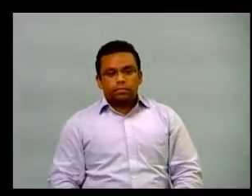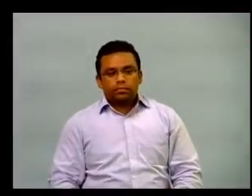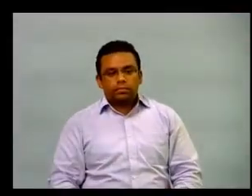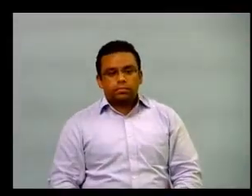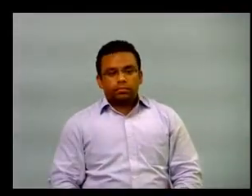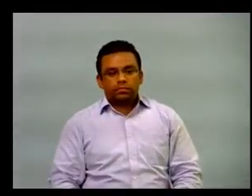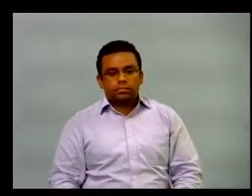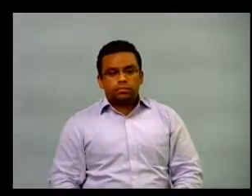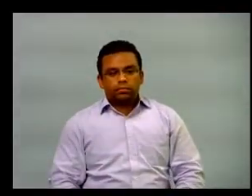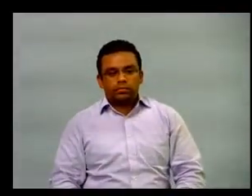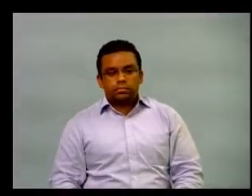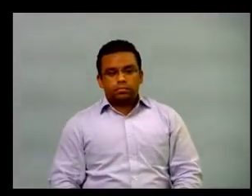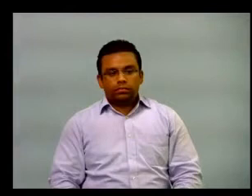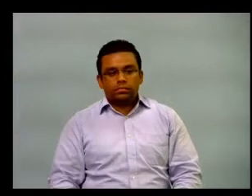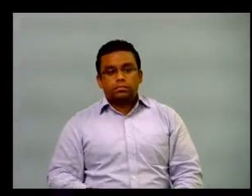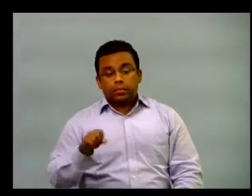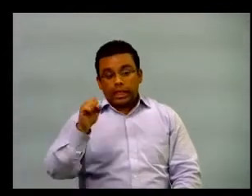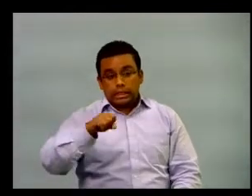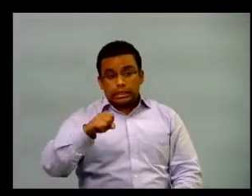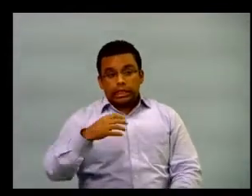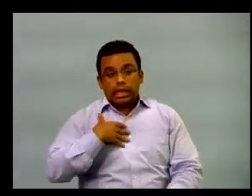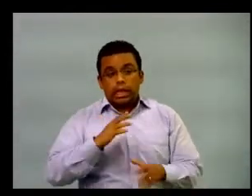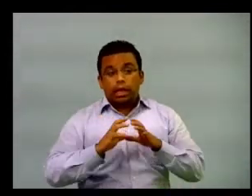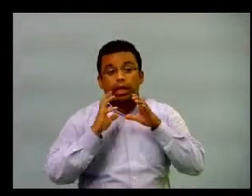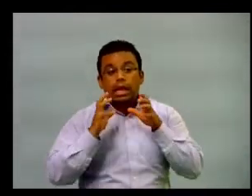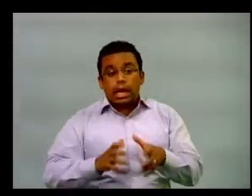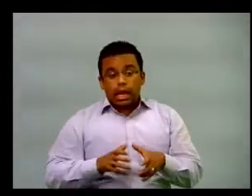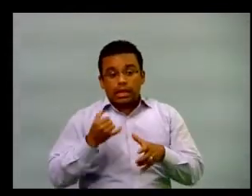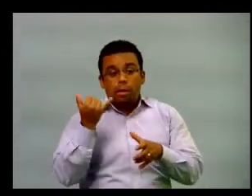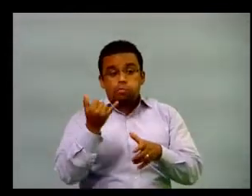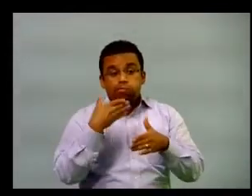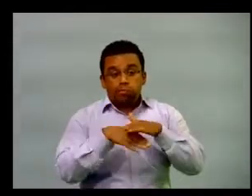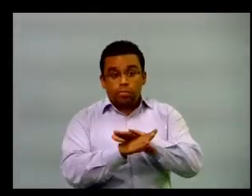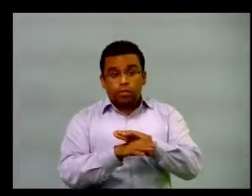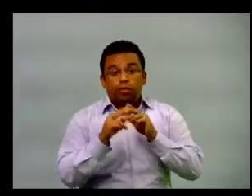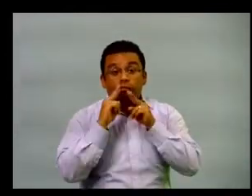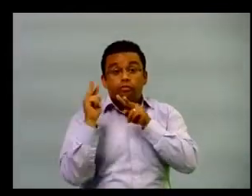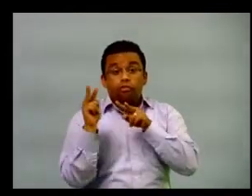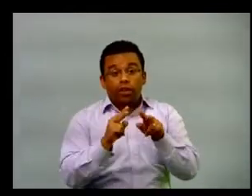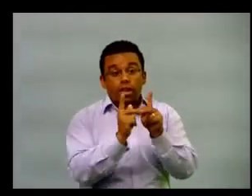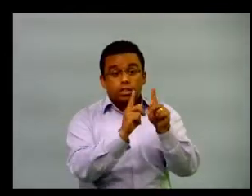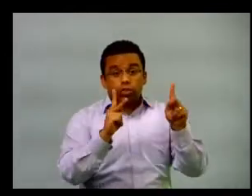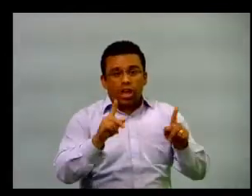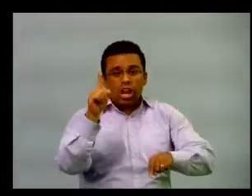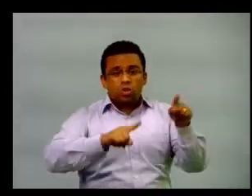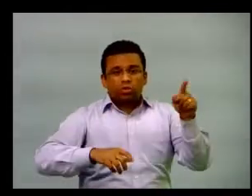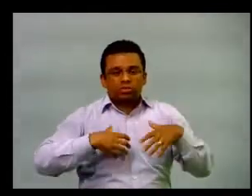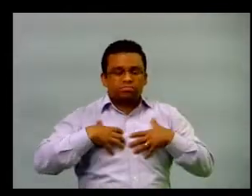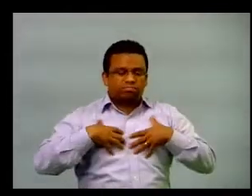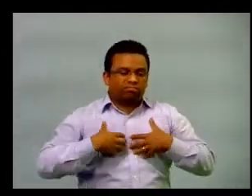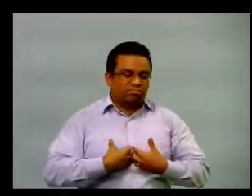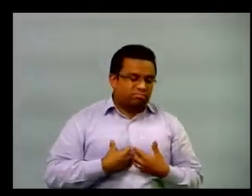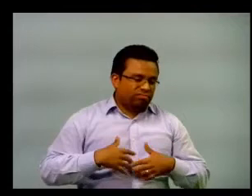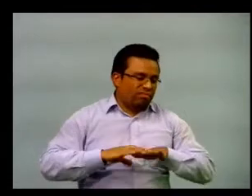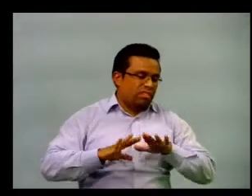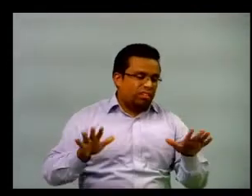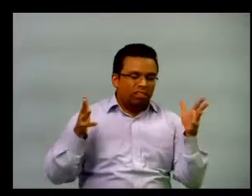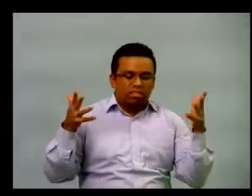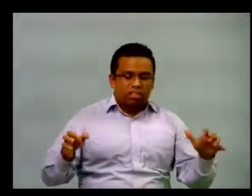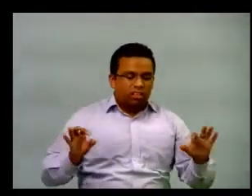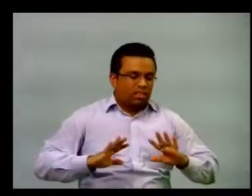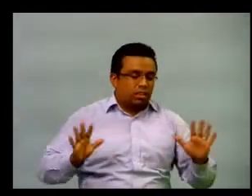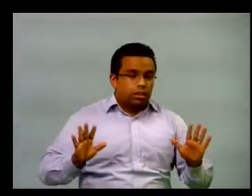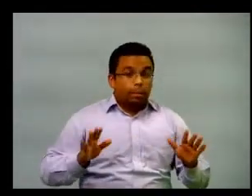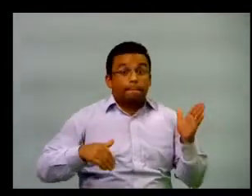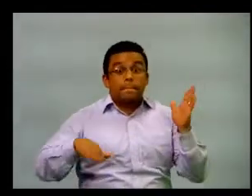esta experiencia dentro del aula de clase debido a que en mis estudiantes observaba una desmotivación, sobre todo cuando iba a trabajar